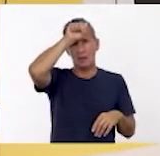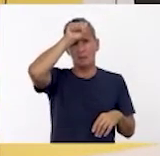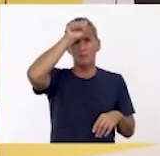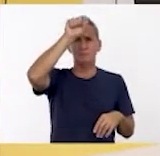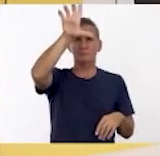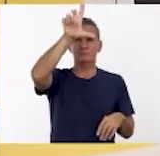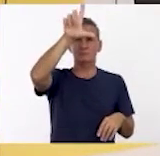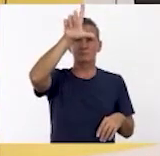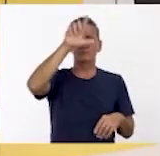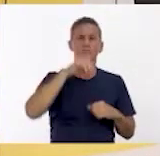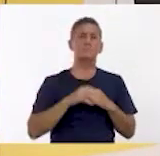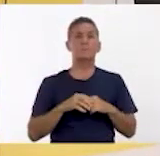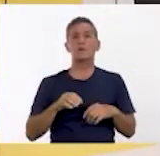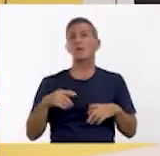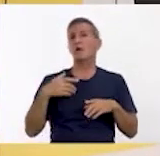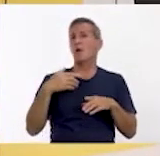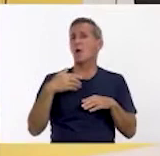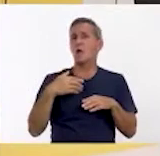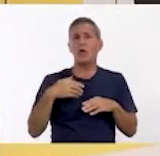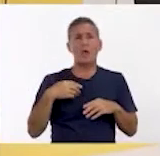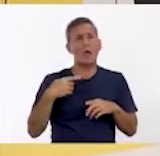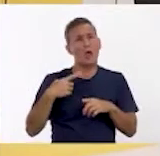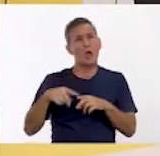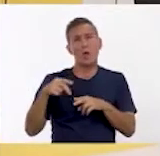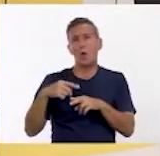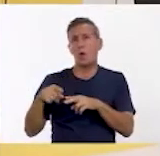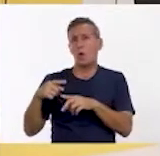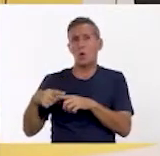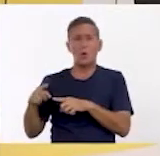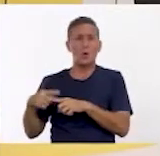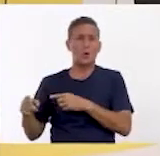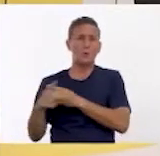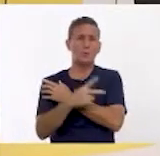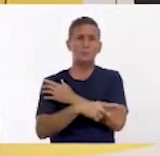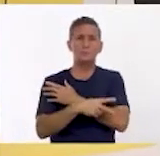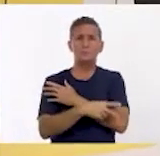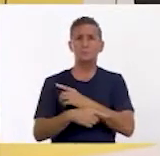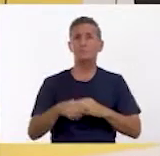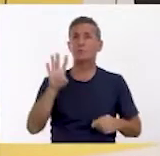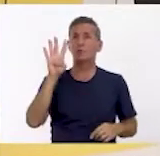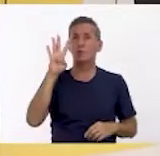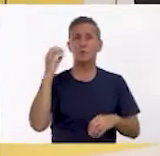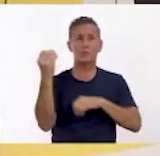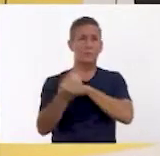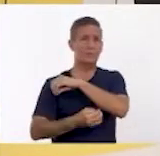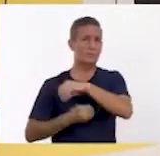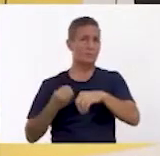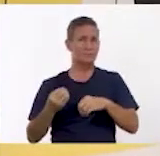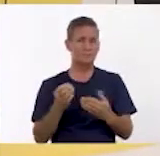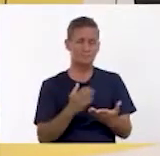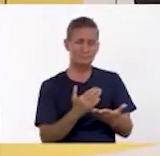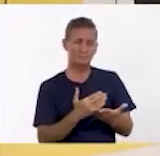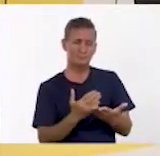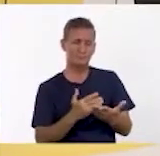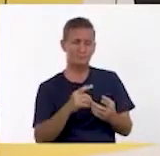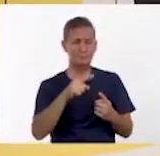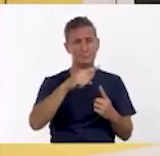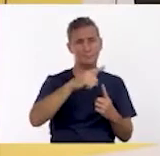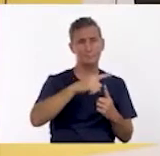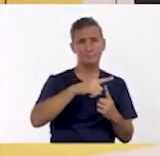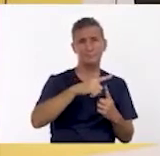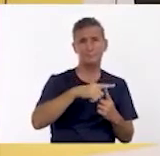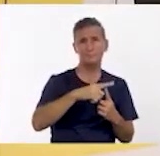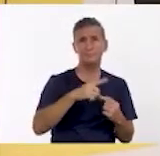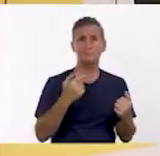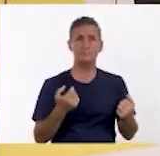con Checoslovaquia, con Yugoslavia y otros países. Esos países, de esos 4 cambios que aparecen en el libro de texto